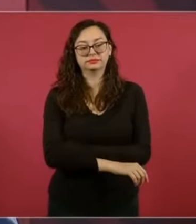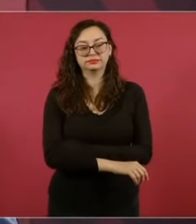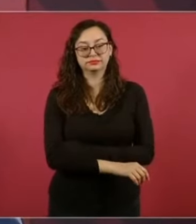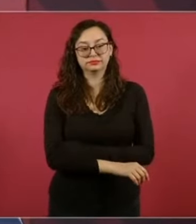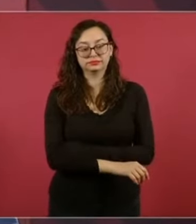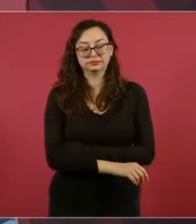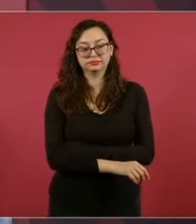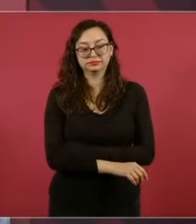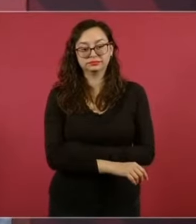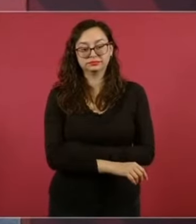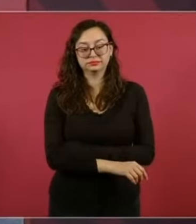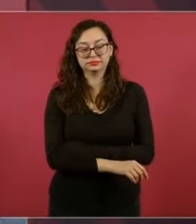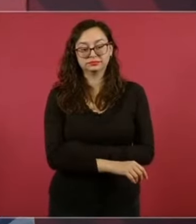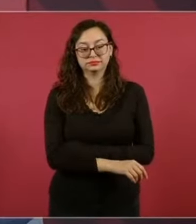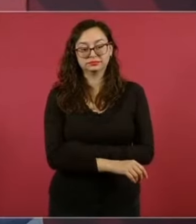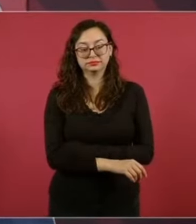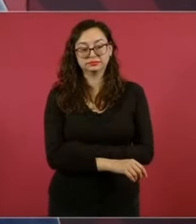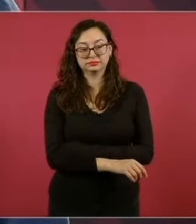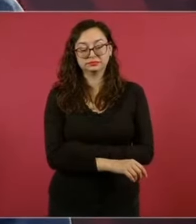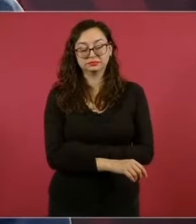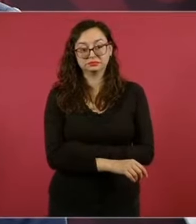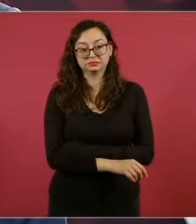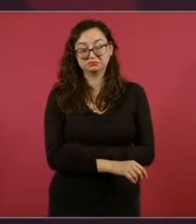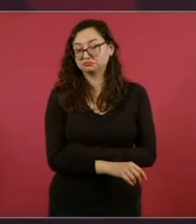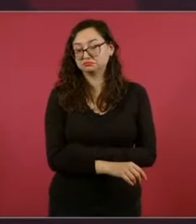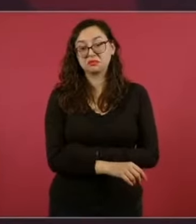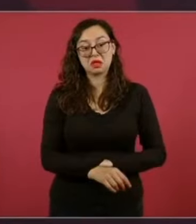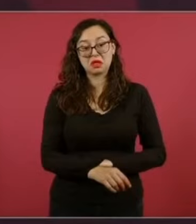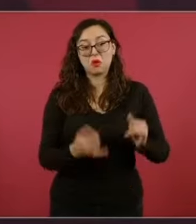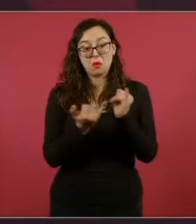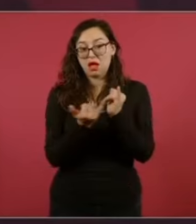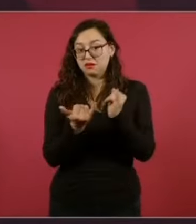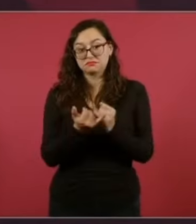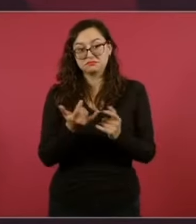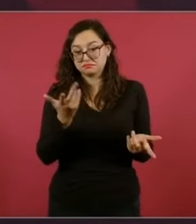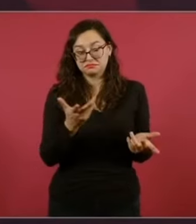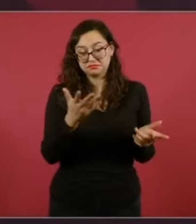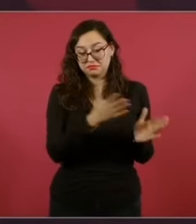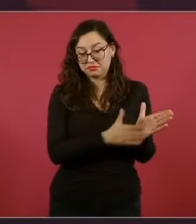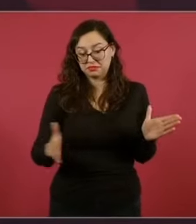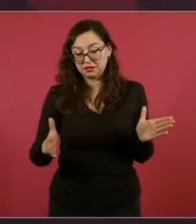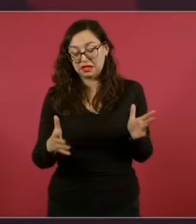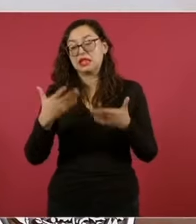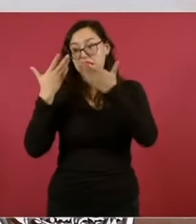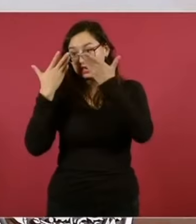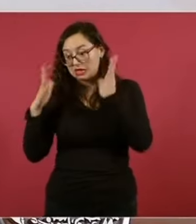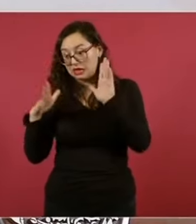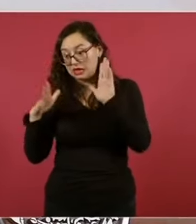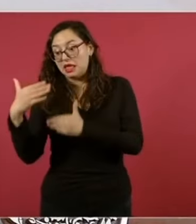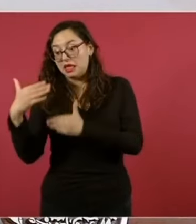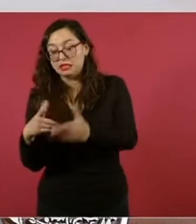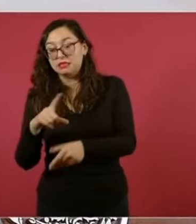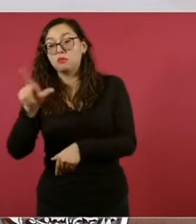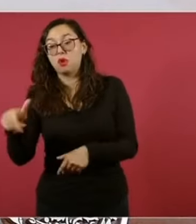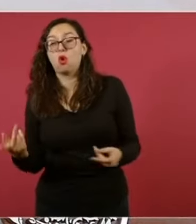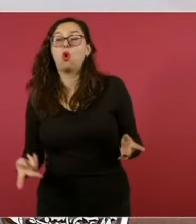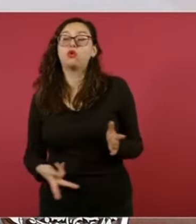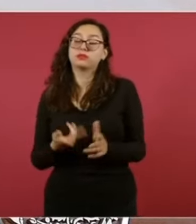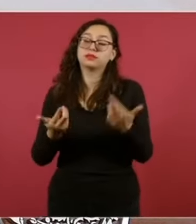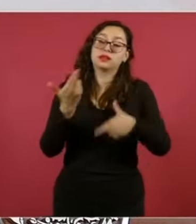Pasó del movimiento liberal a, de nuevo, un movimiento